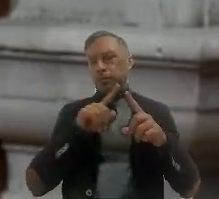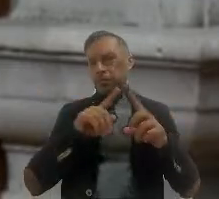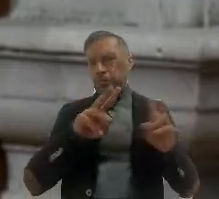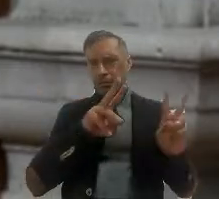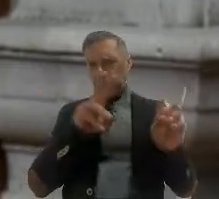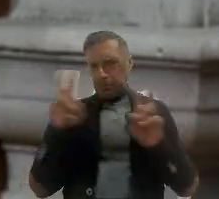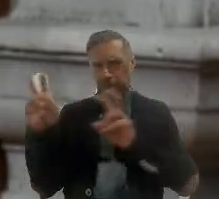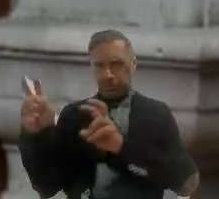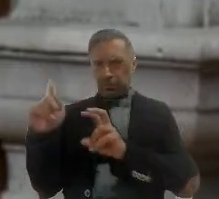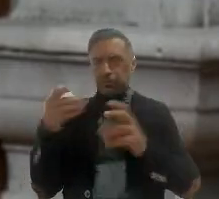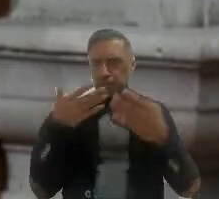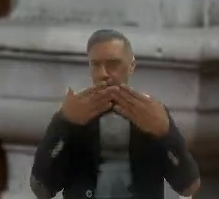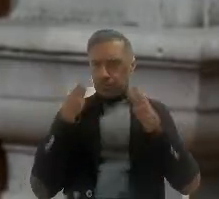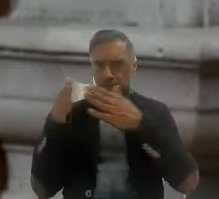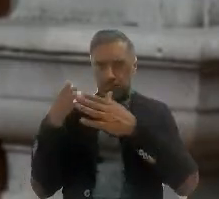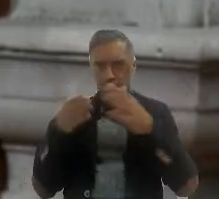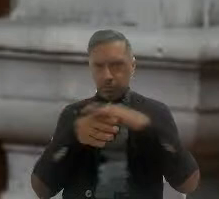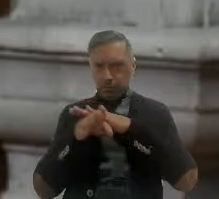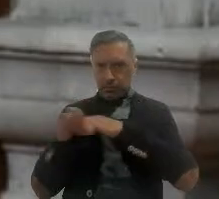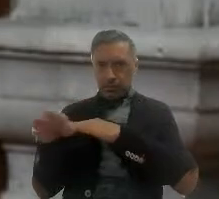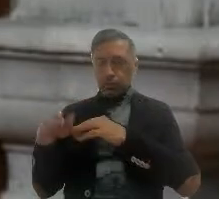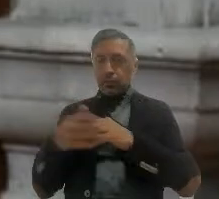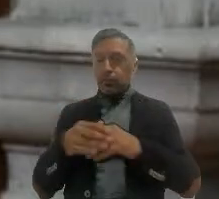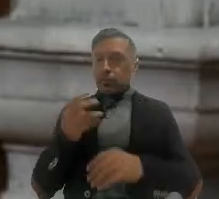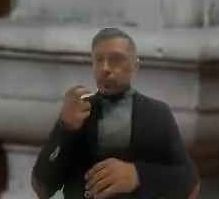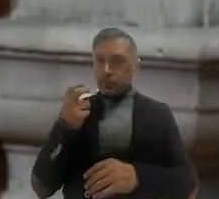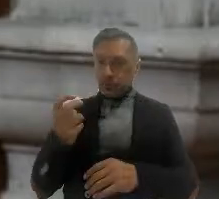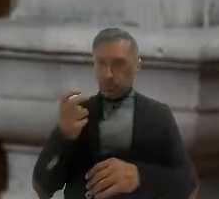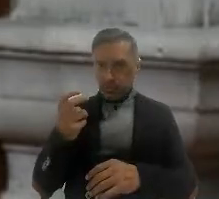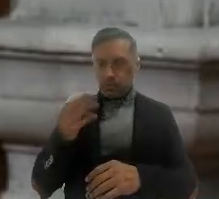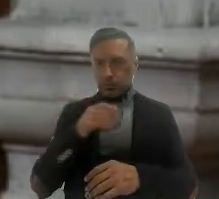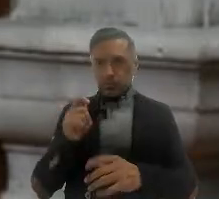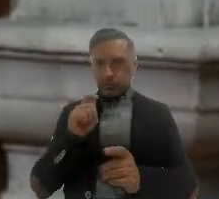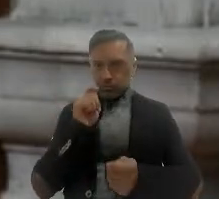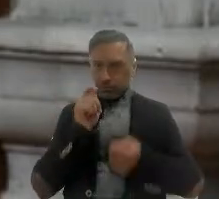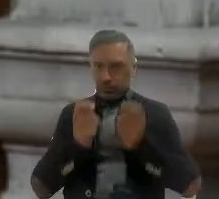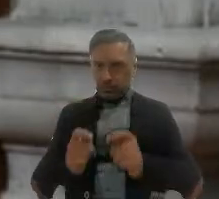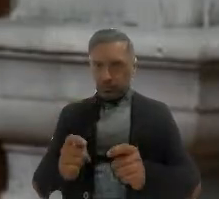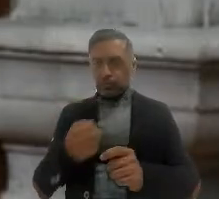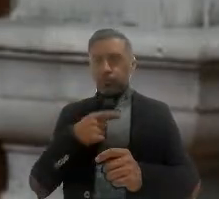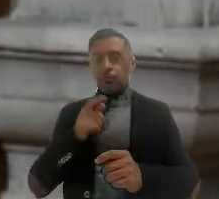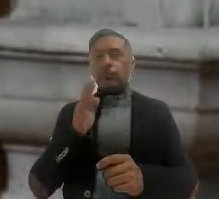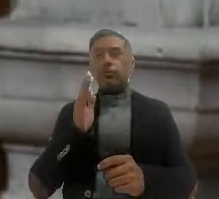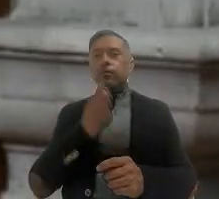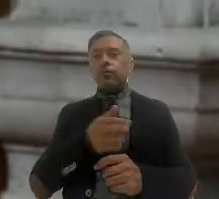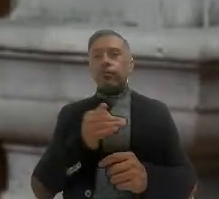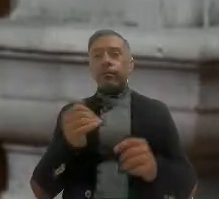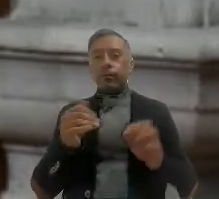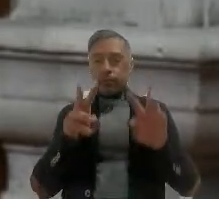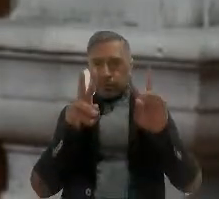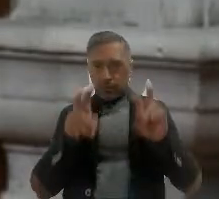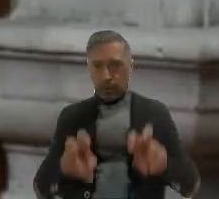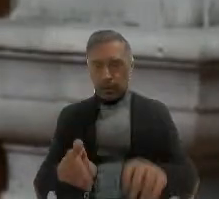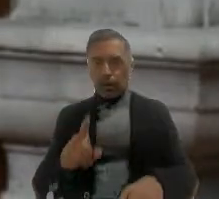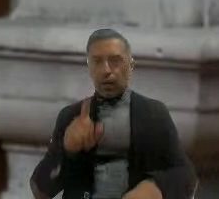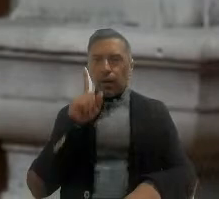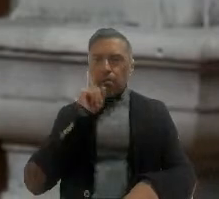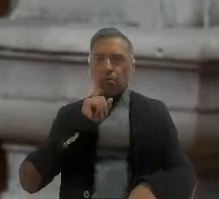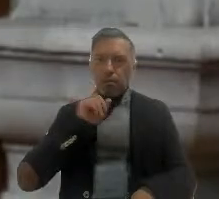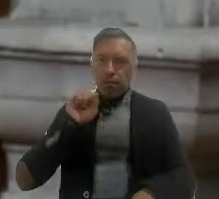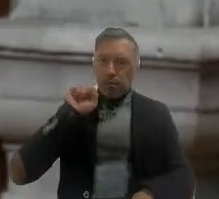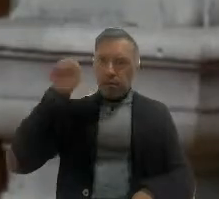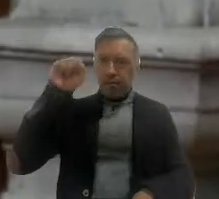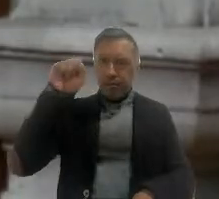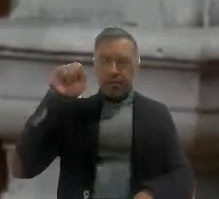públicas, lo cual ha traído como consecuencia directa que el feminismo haya logrado avances